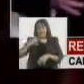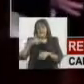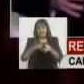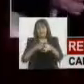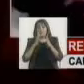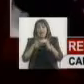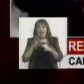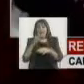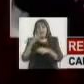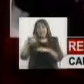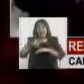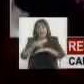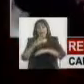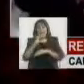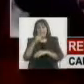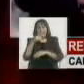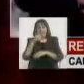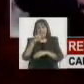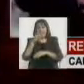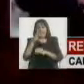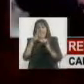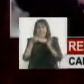ingeniero Alexander, todo eso entre